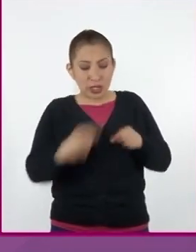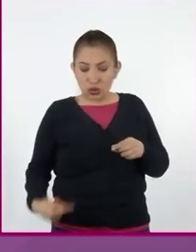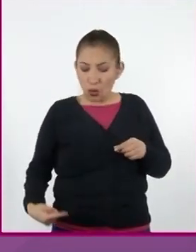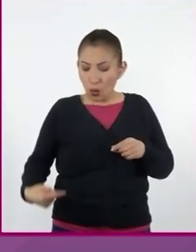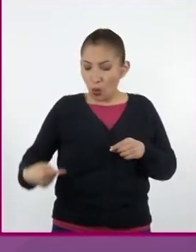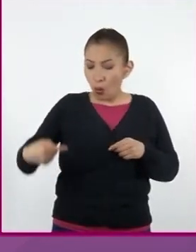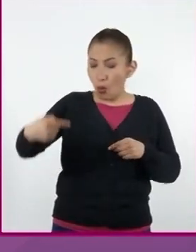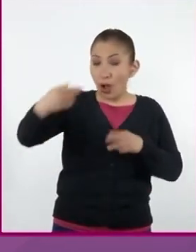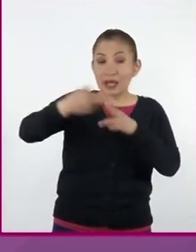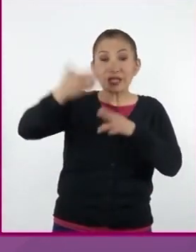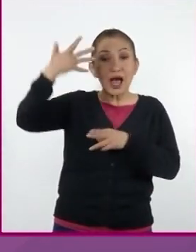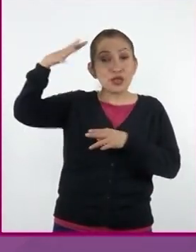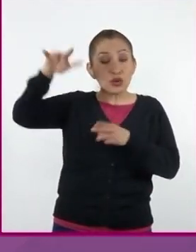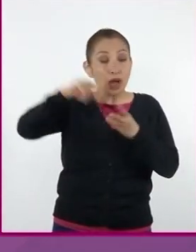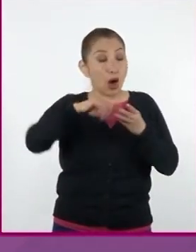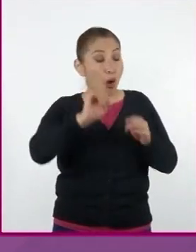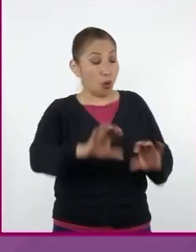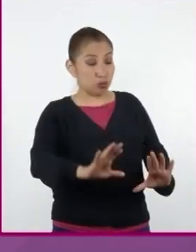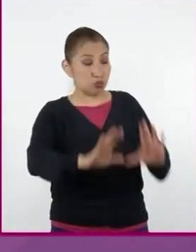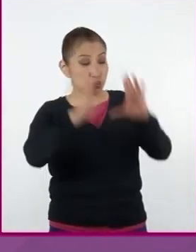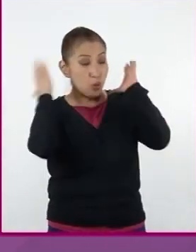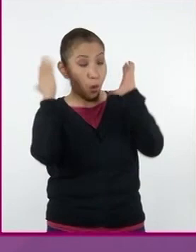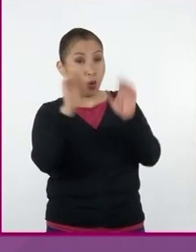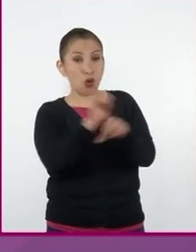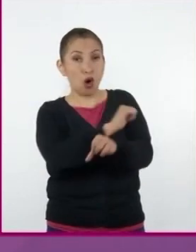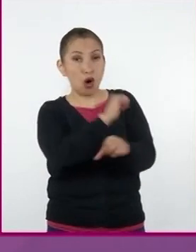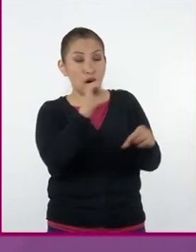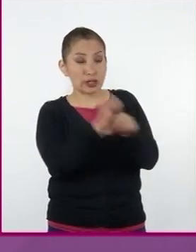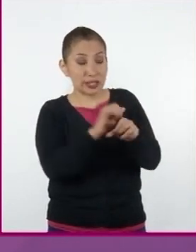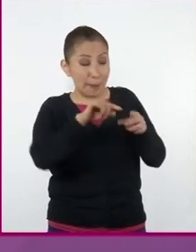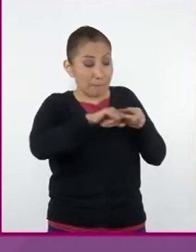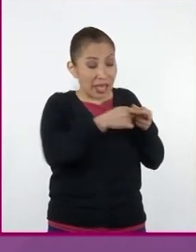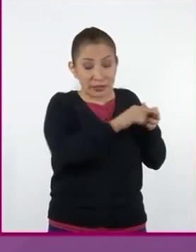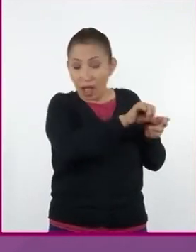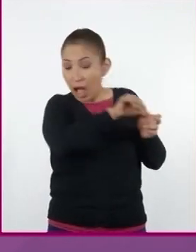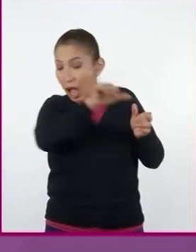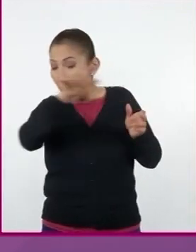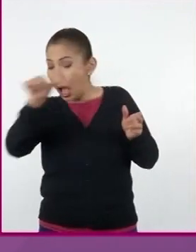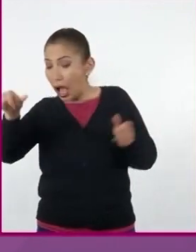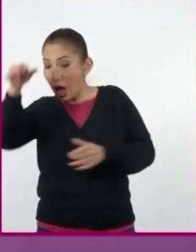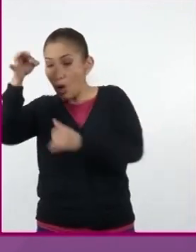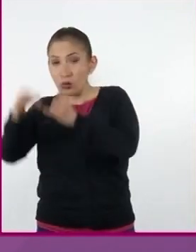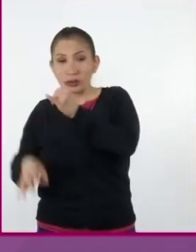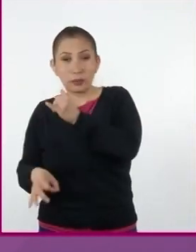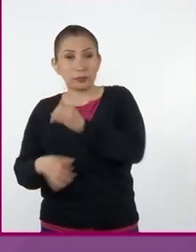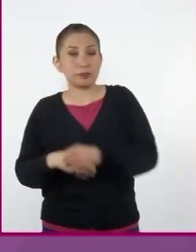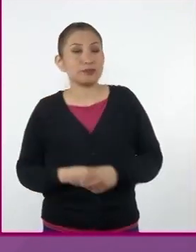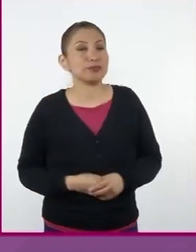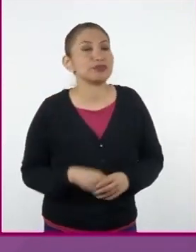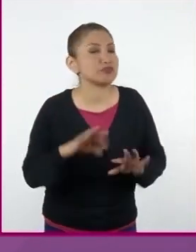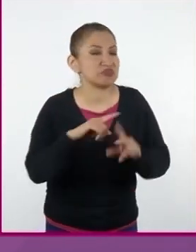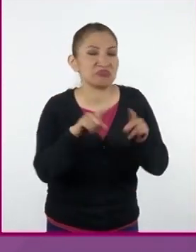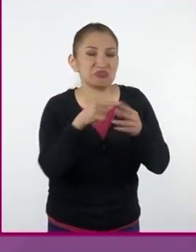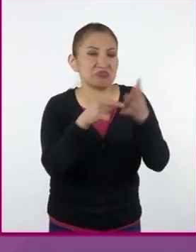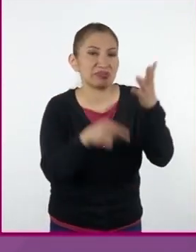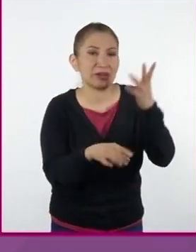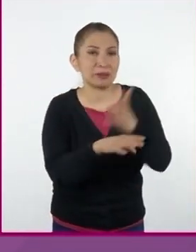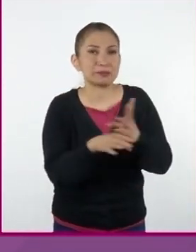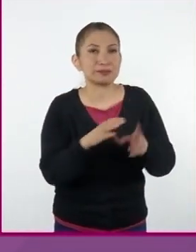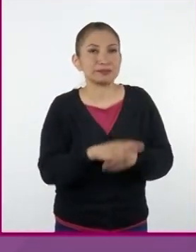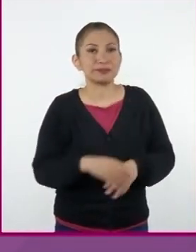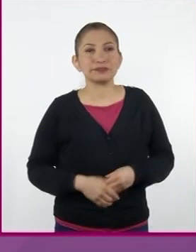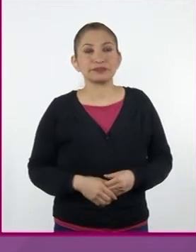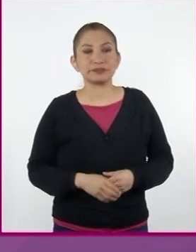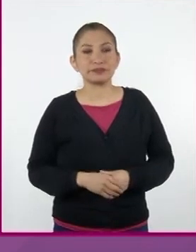que es adulto, o la aceleración de un automóvil desde su punto de partida hasta el de llegada, entre otras cosas.